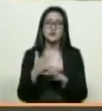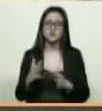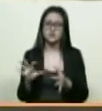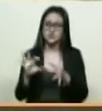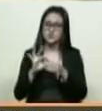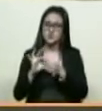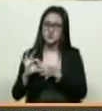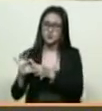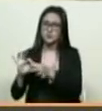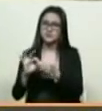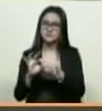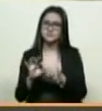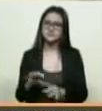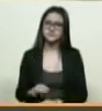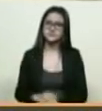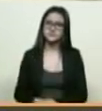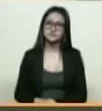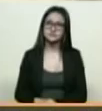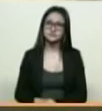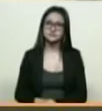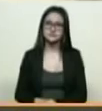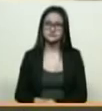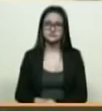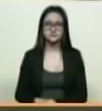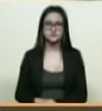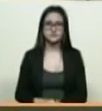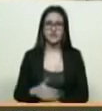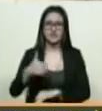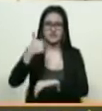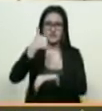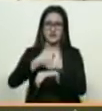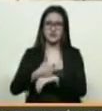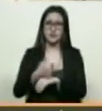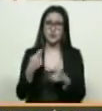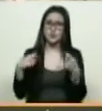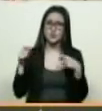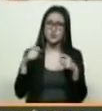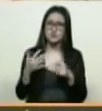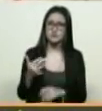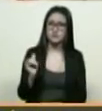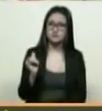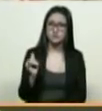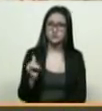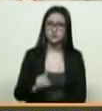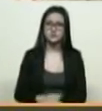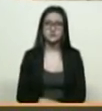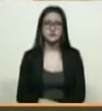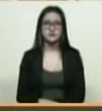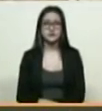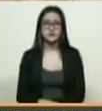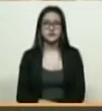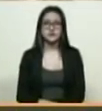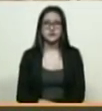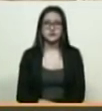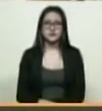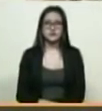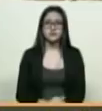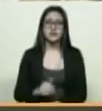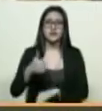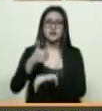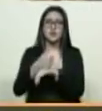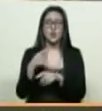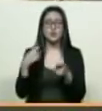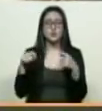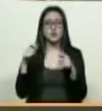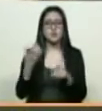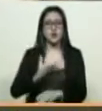nos acompaña, pues, en la representación del director de turismo, que también se encuentra con nosotros, Ernesto, del director de turismo